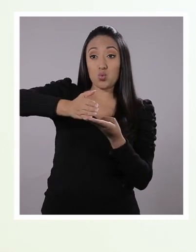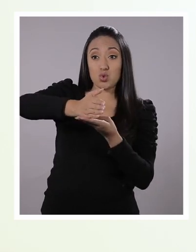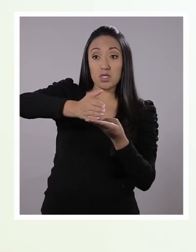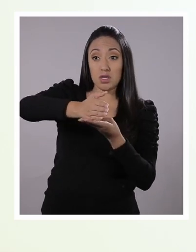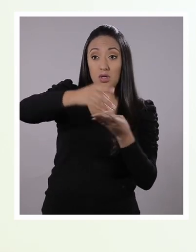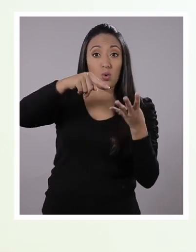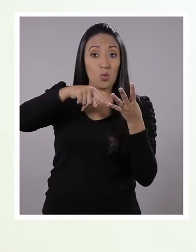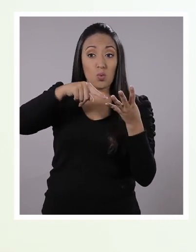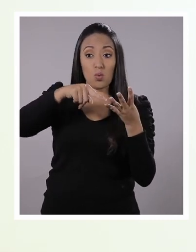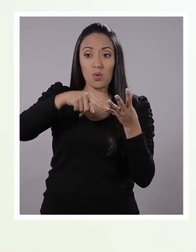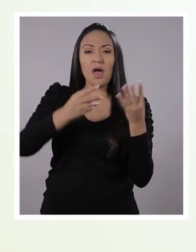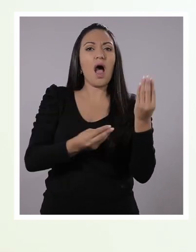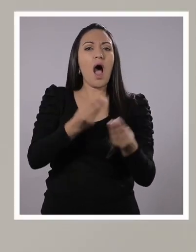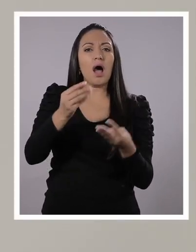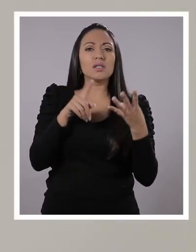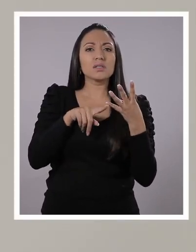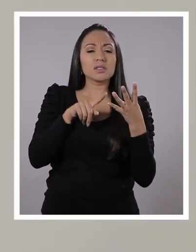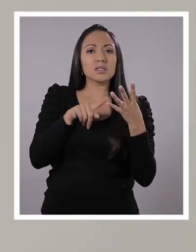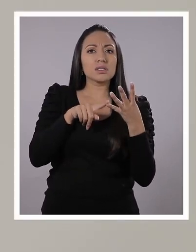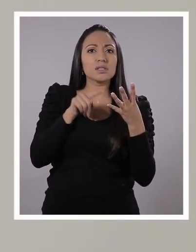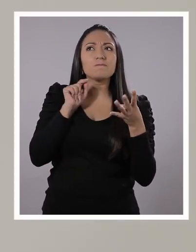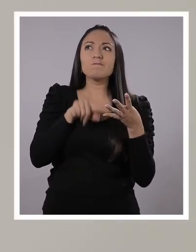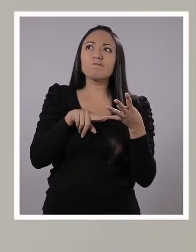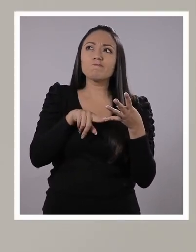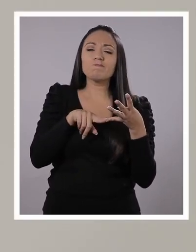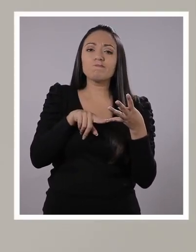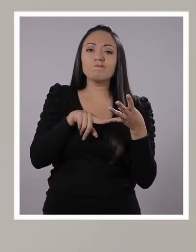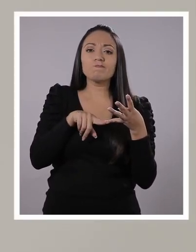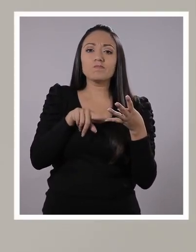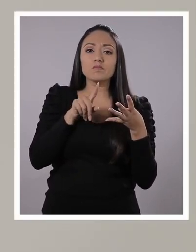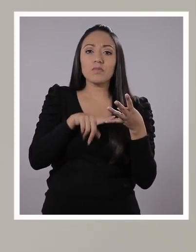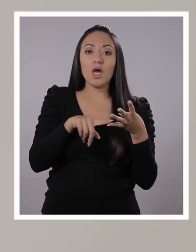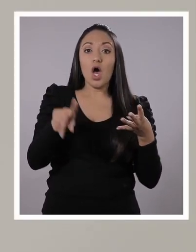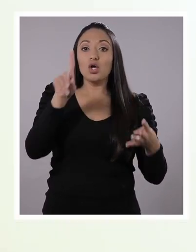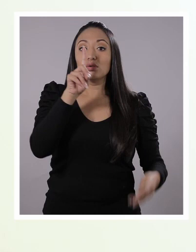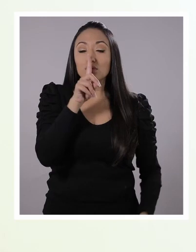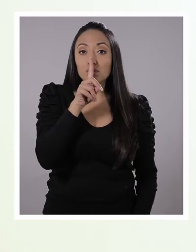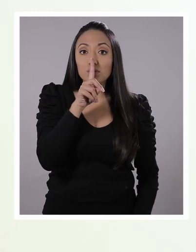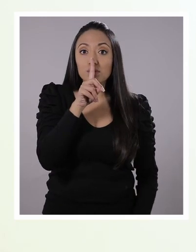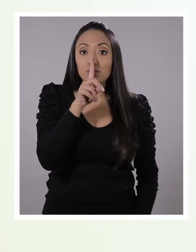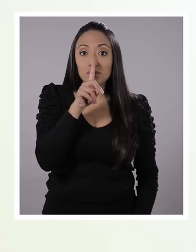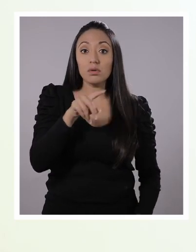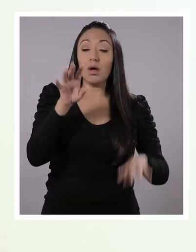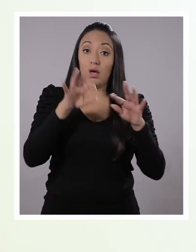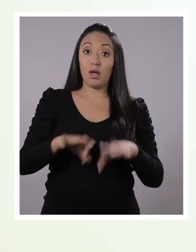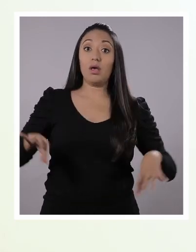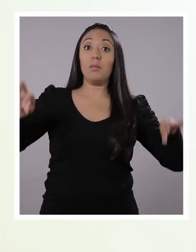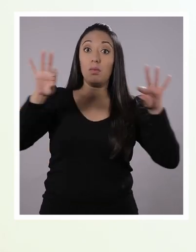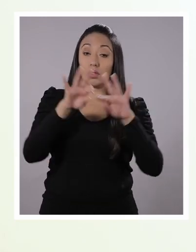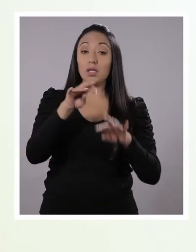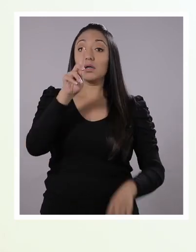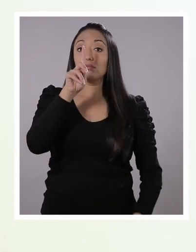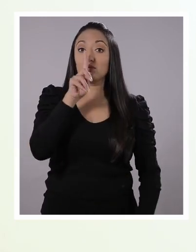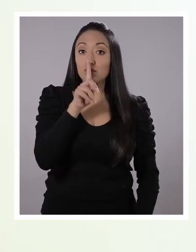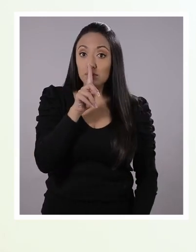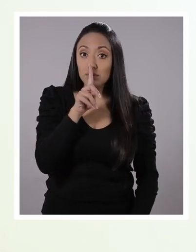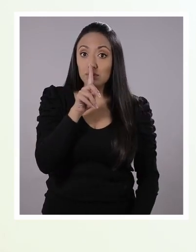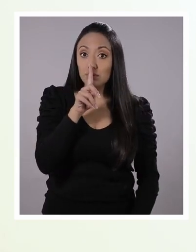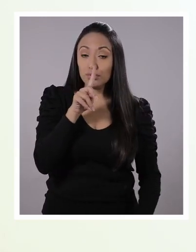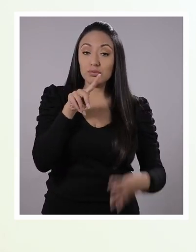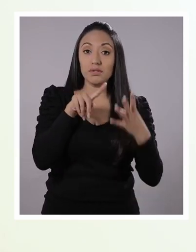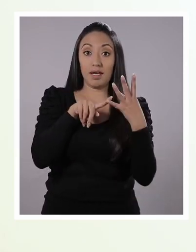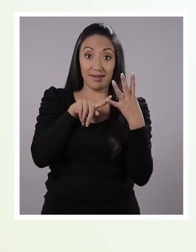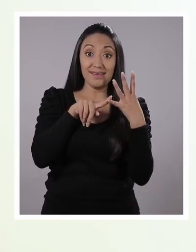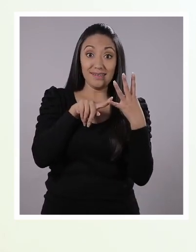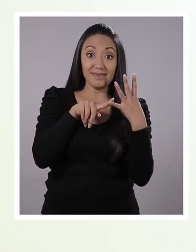último, el cuchillo va a tener un papel muy importante. Va a ser silencio, porque el silencio también es muy